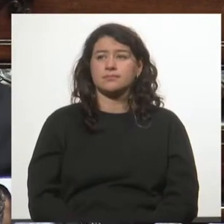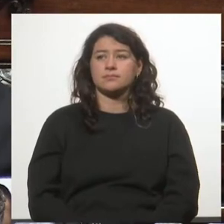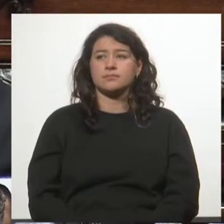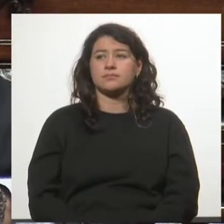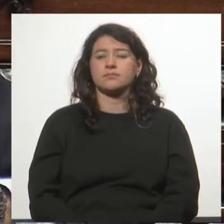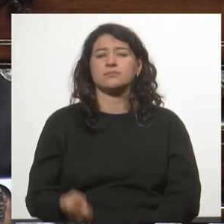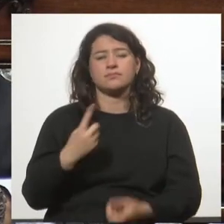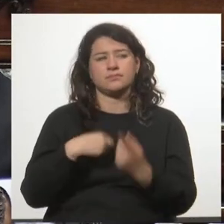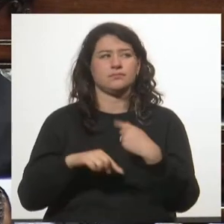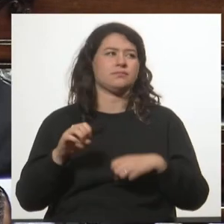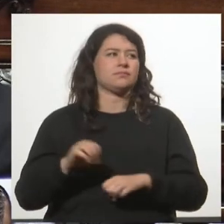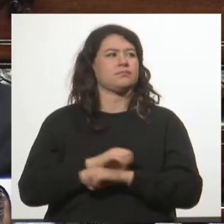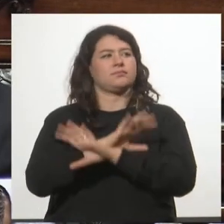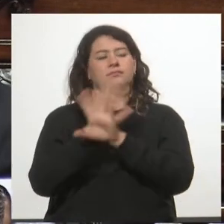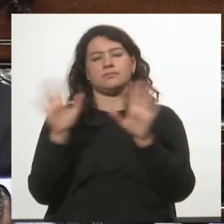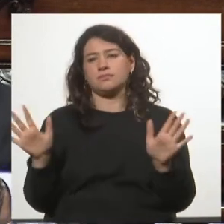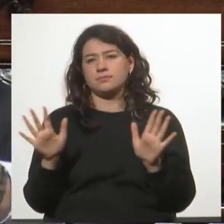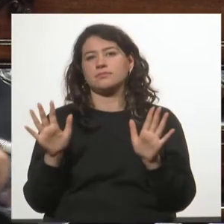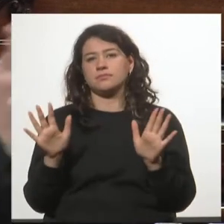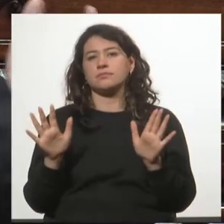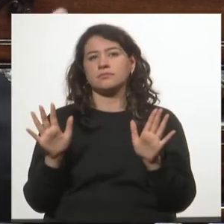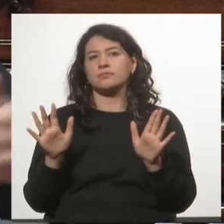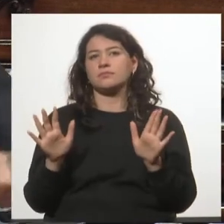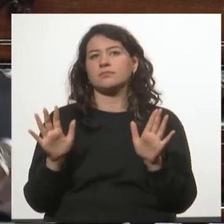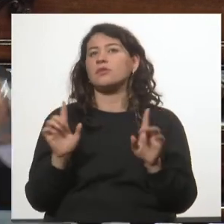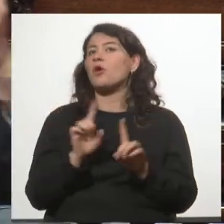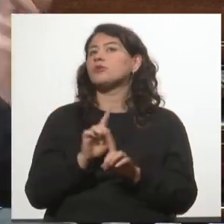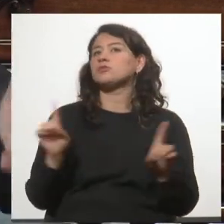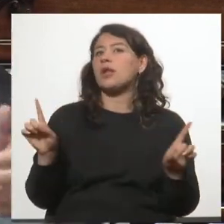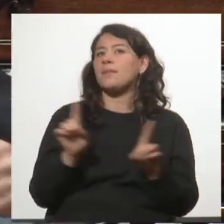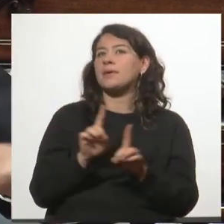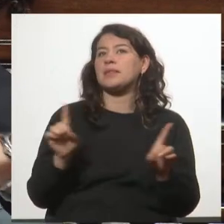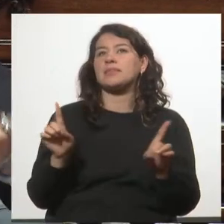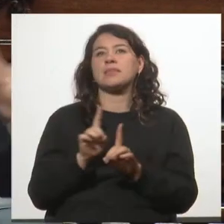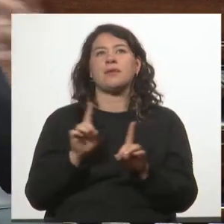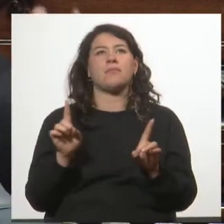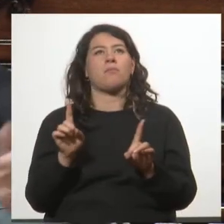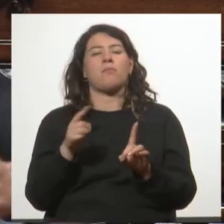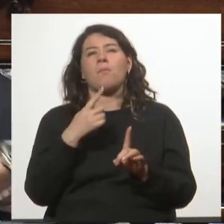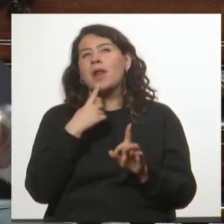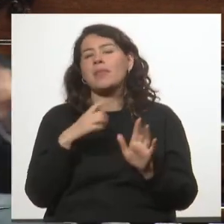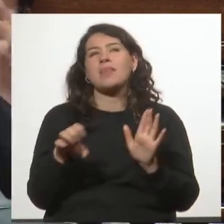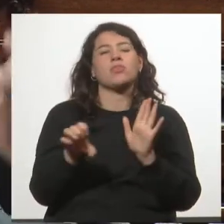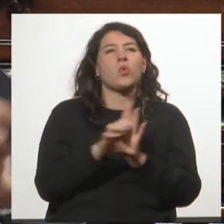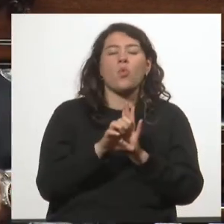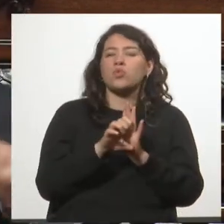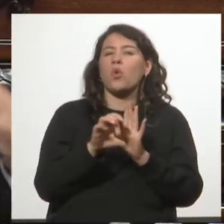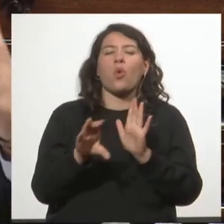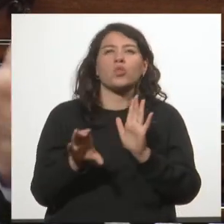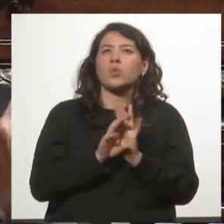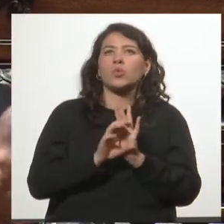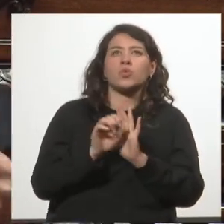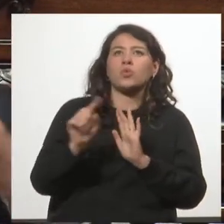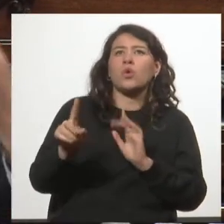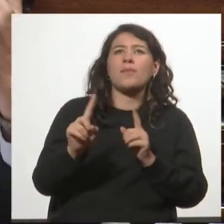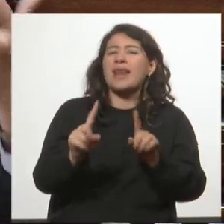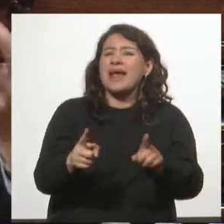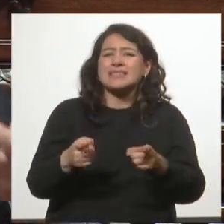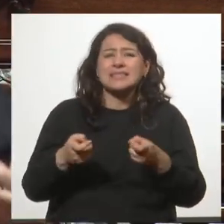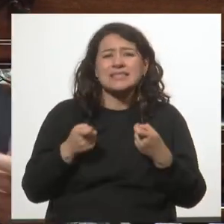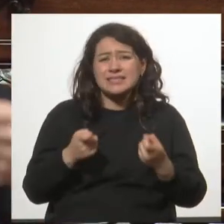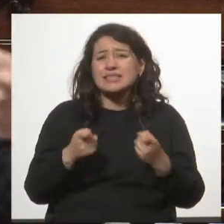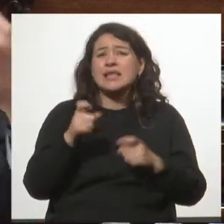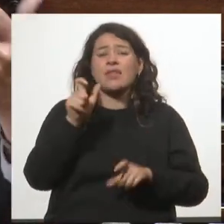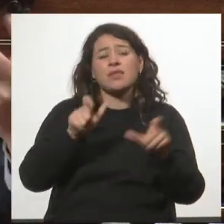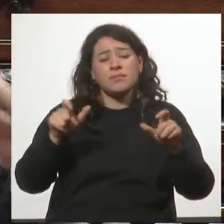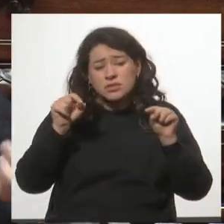entonces claramente no solo por el giro no solo por el estatus no sólo por la posición sino por la necesidad de